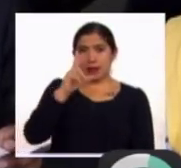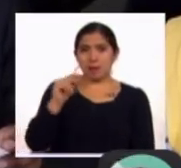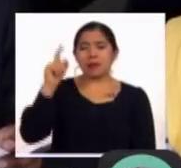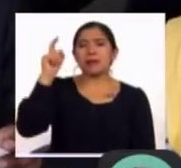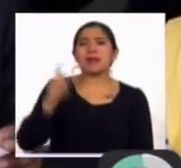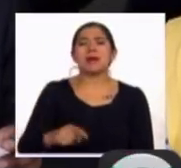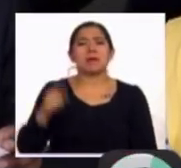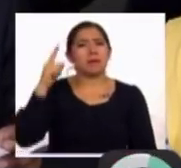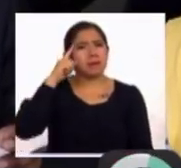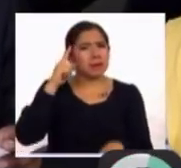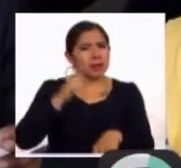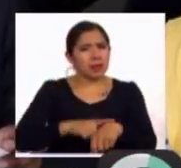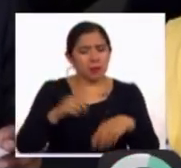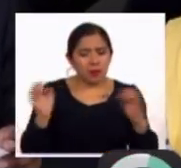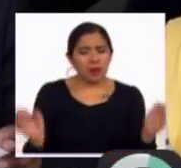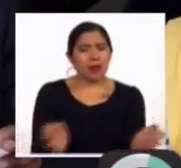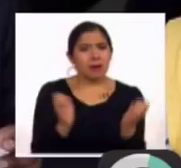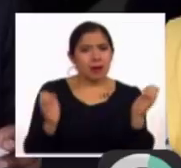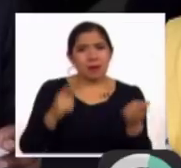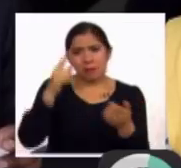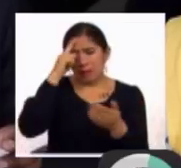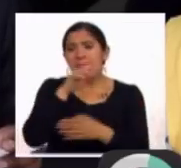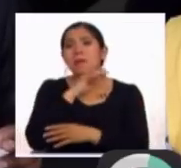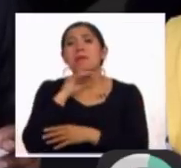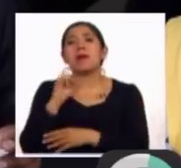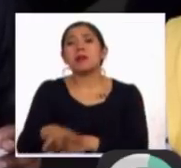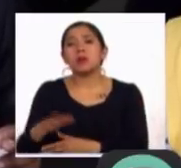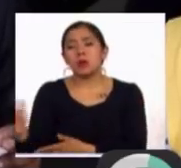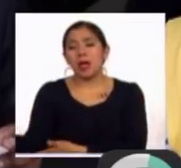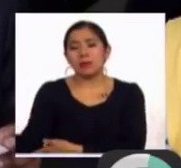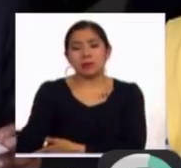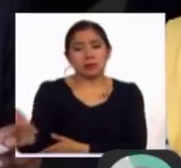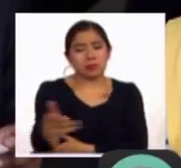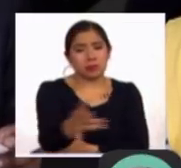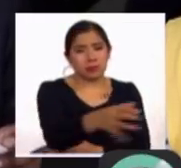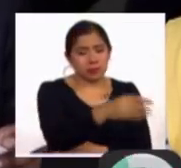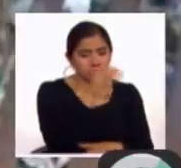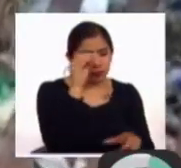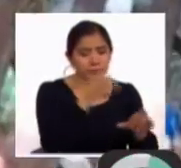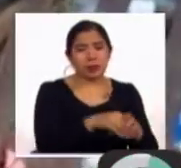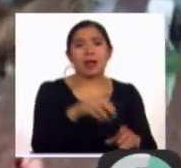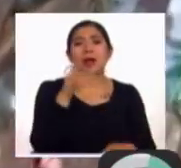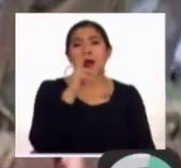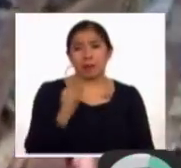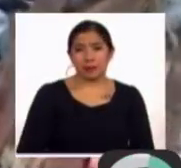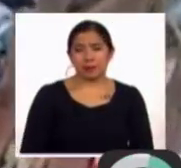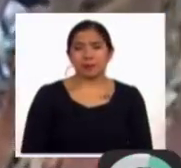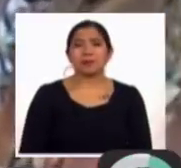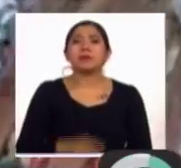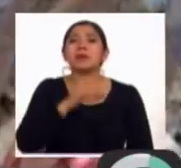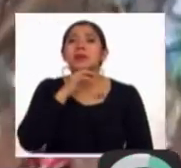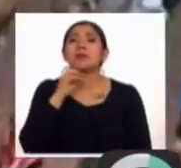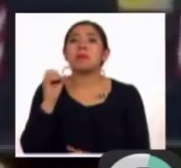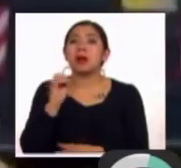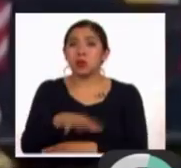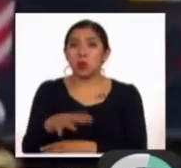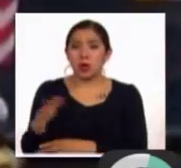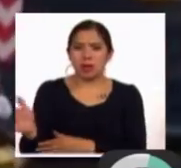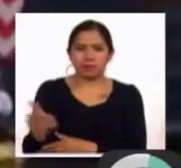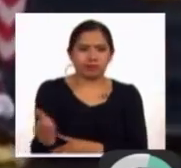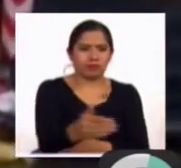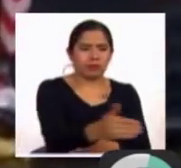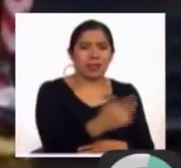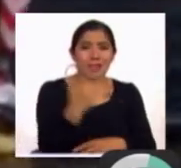periodo de emergencia para la recolección y disposición final de residuos sólidos de la ciudad de La Paz. Los residuos recogidos los primeros 3 días